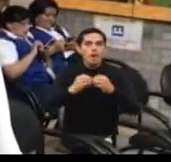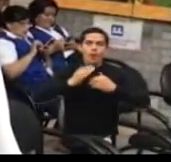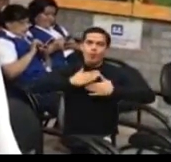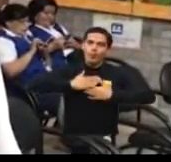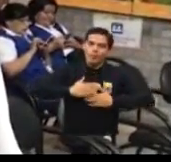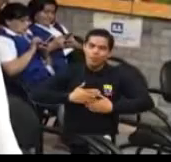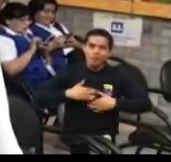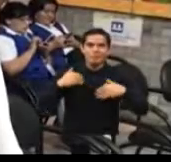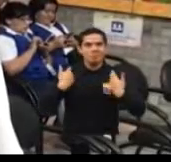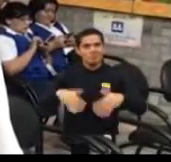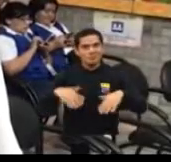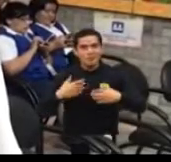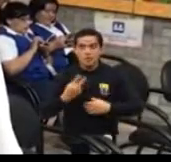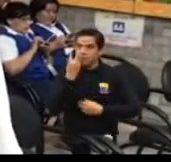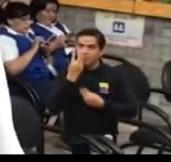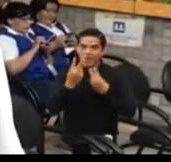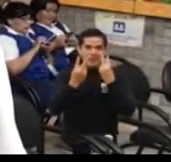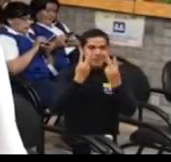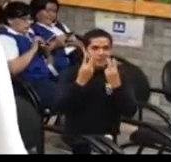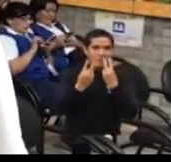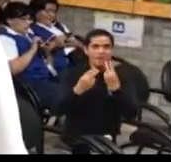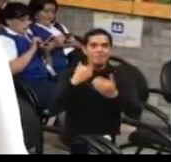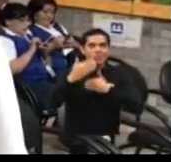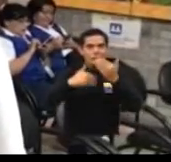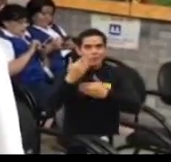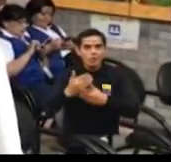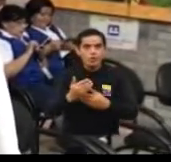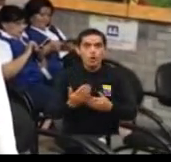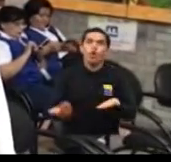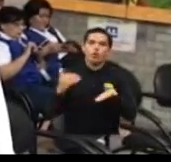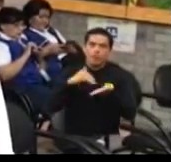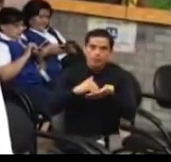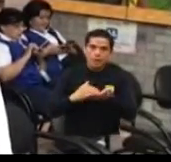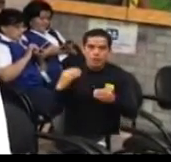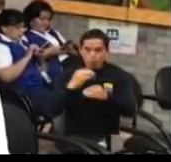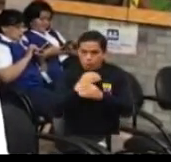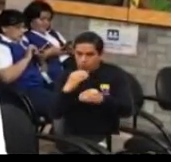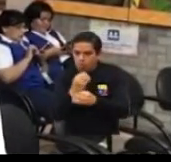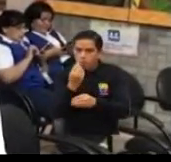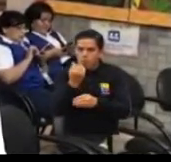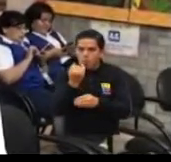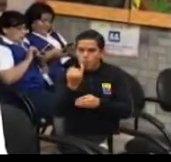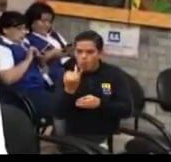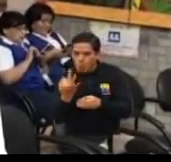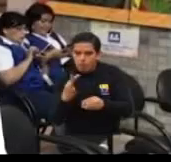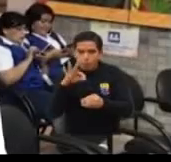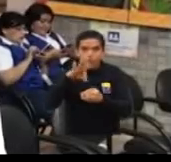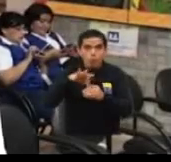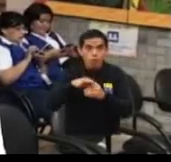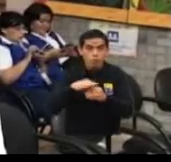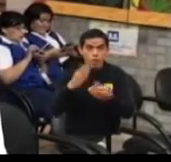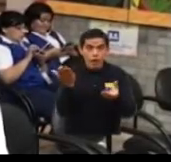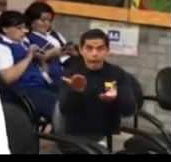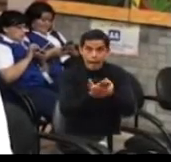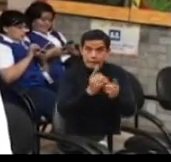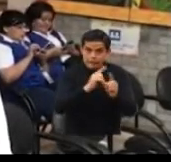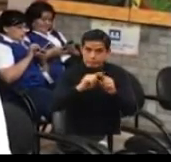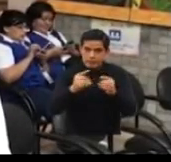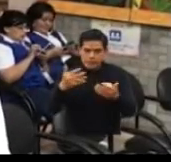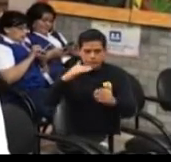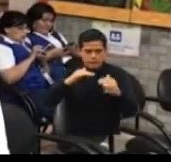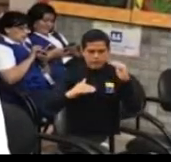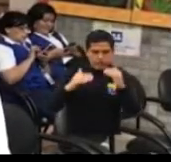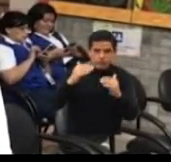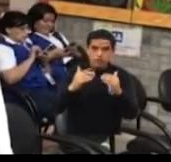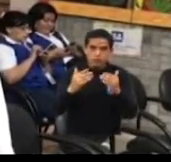satisfactorio poder ver que se procedió a hacer el reconteo voto a voto en las actas que tuvieron